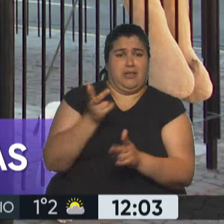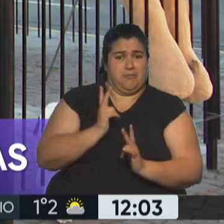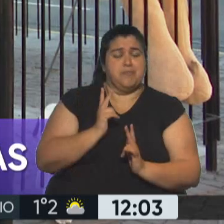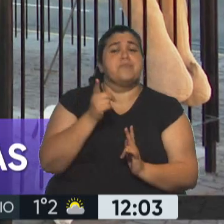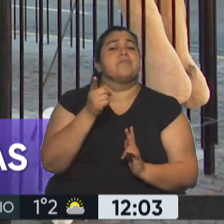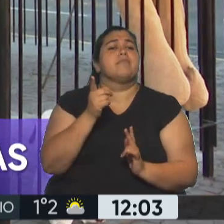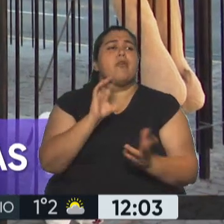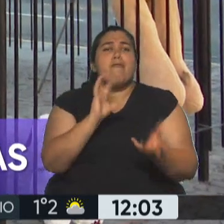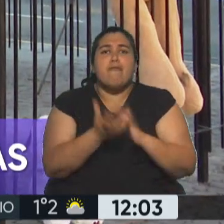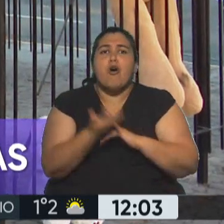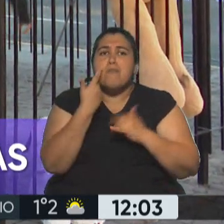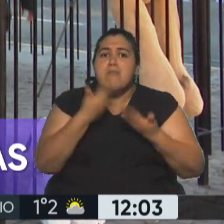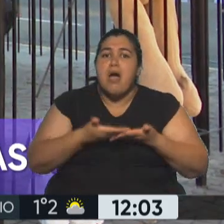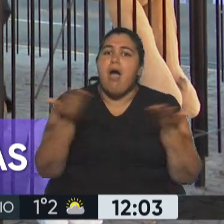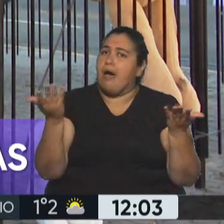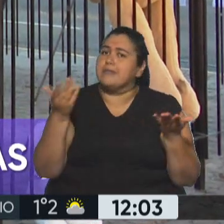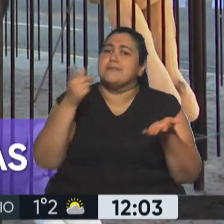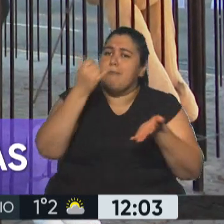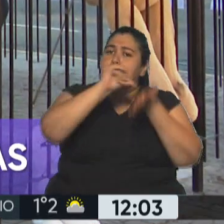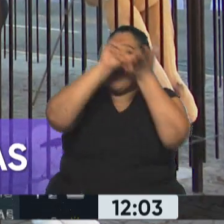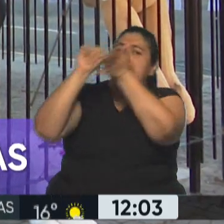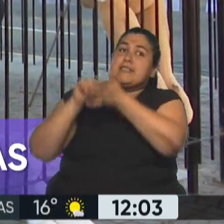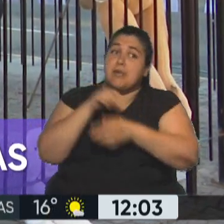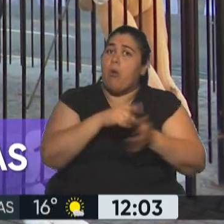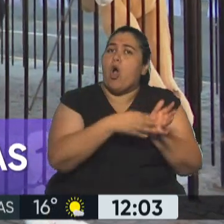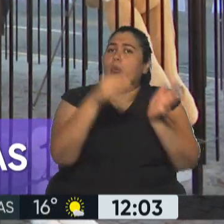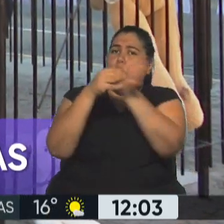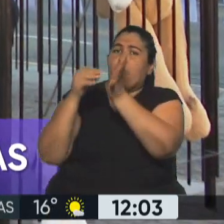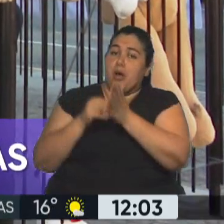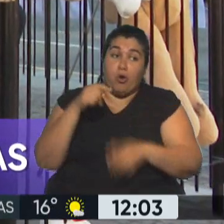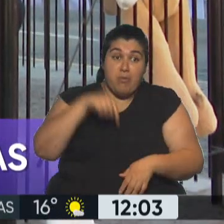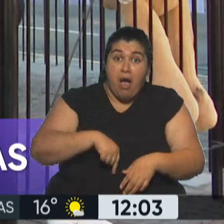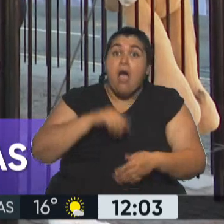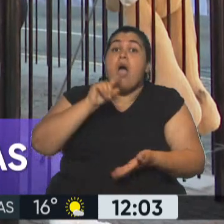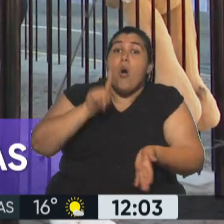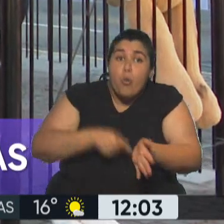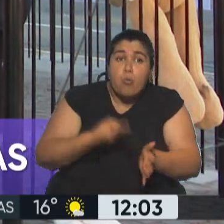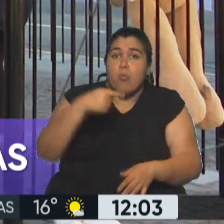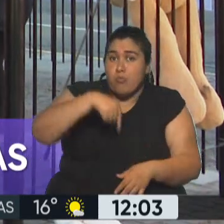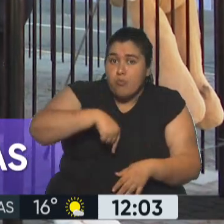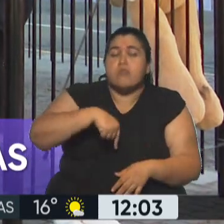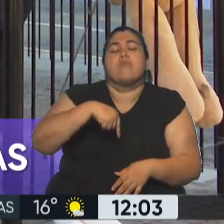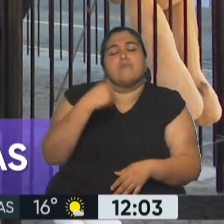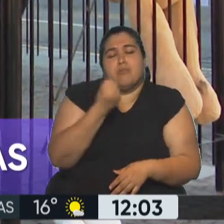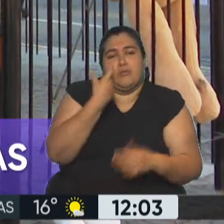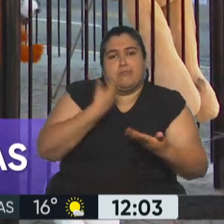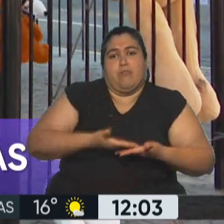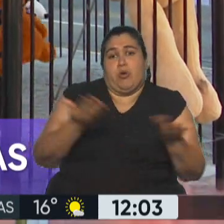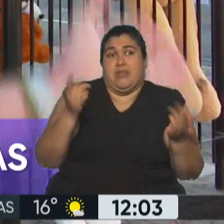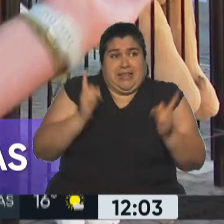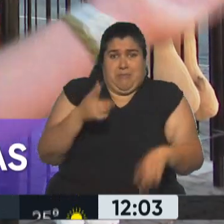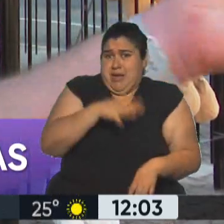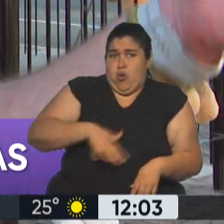este tipo de de acciones están haciendo en todo el mundo y me parece que acá en Buenos Aires se haan el lugar más emblemático eh llama muchísimo aparte es un lugar de